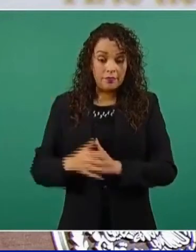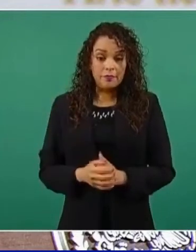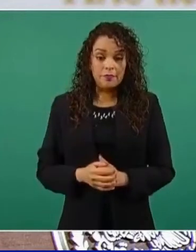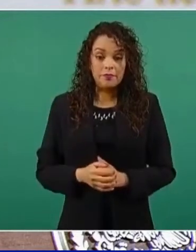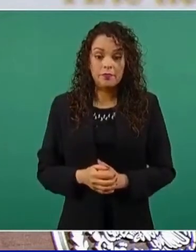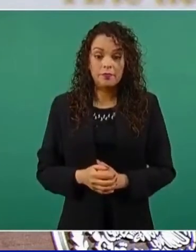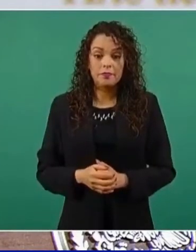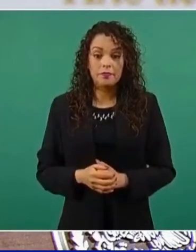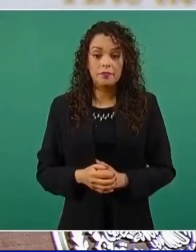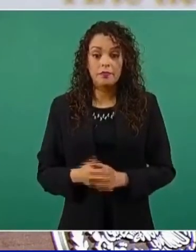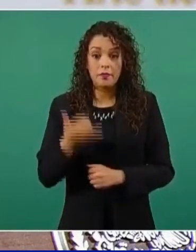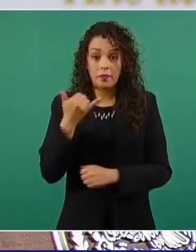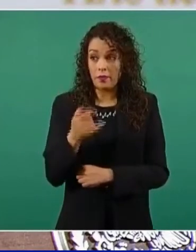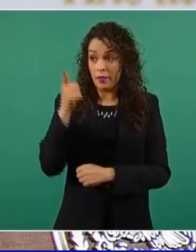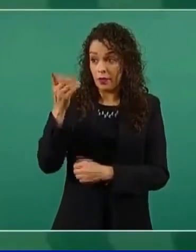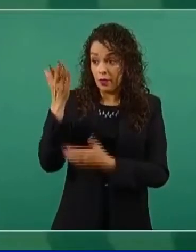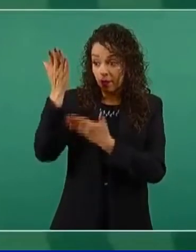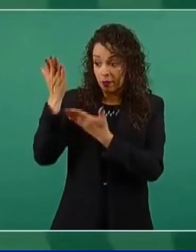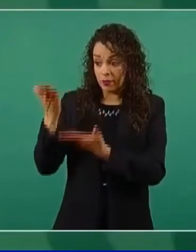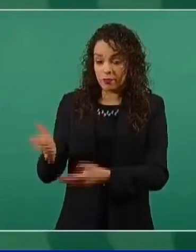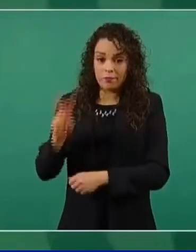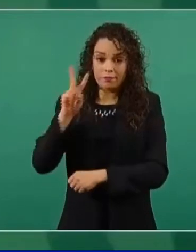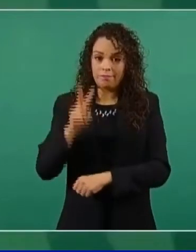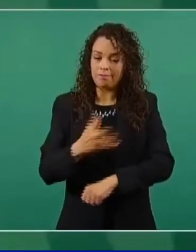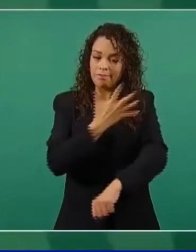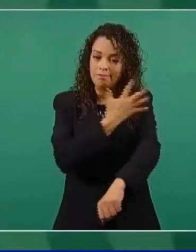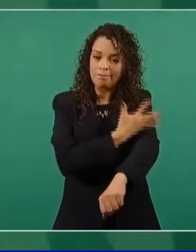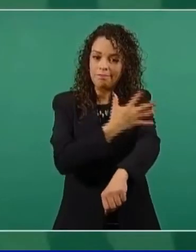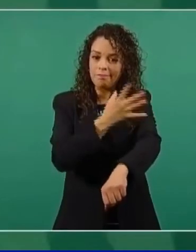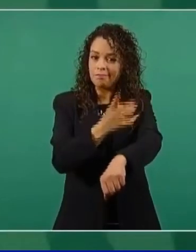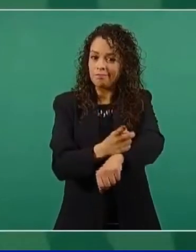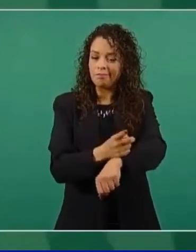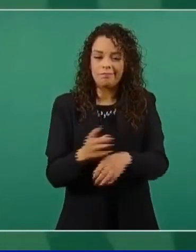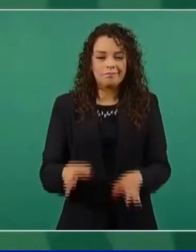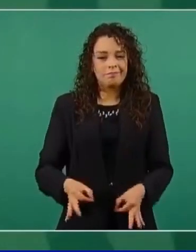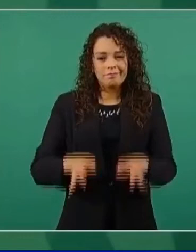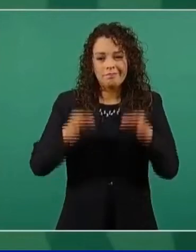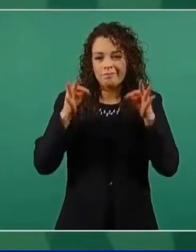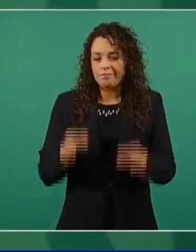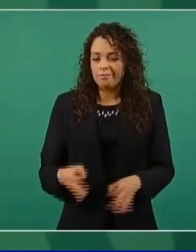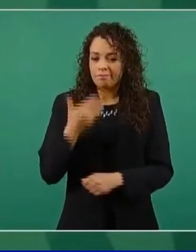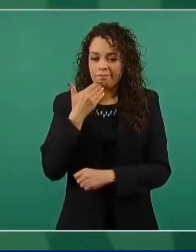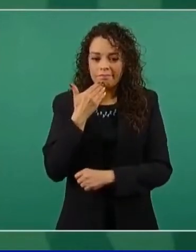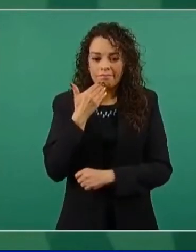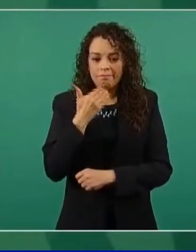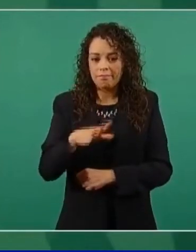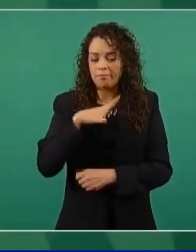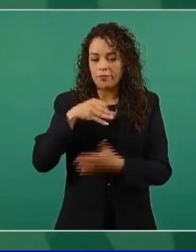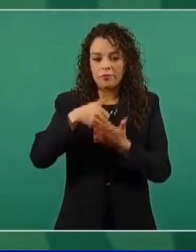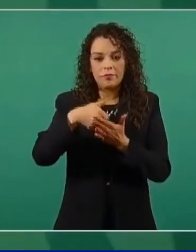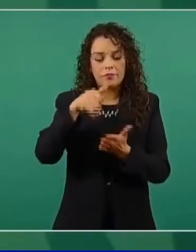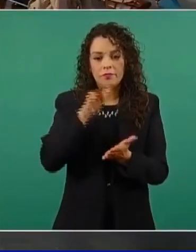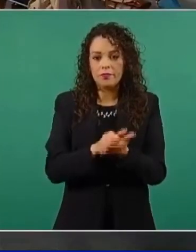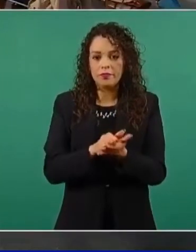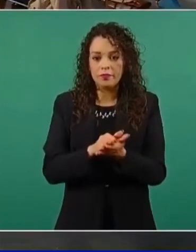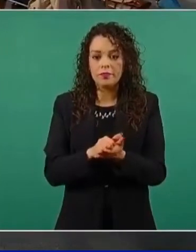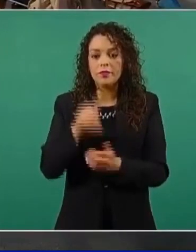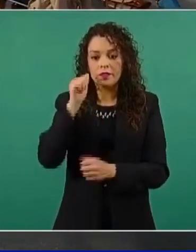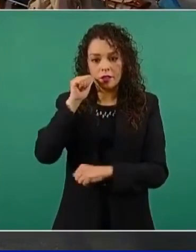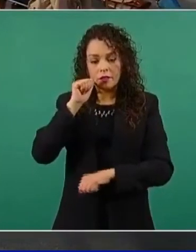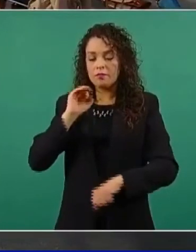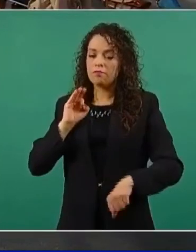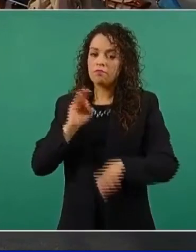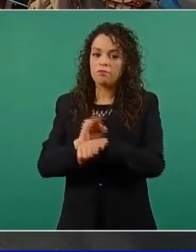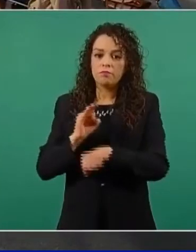una mujer recta, con principios y a favor de la